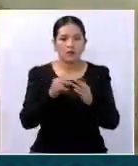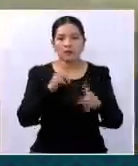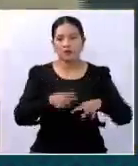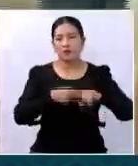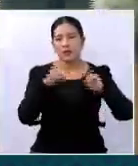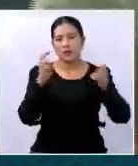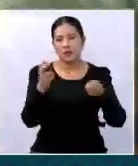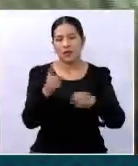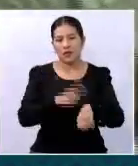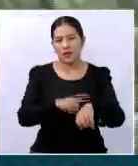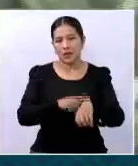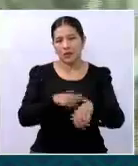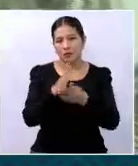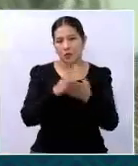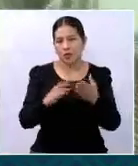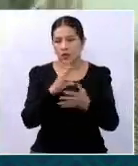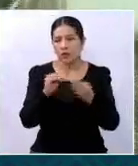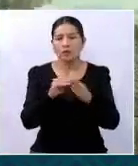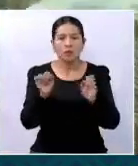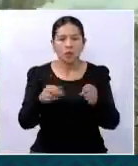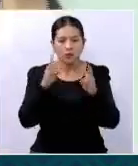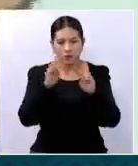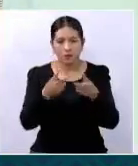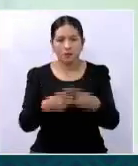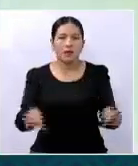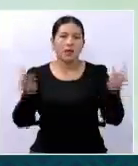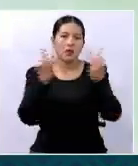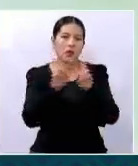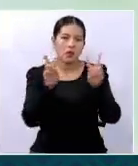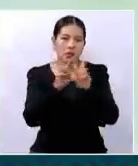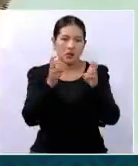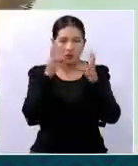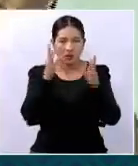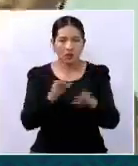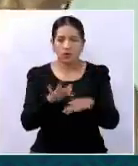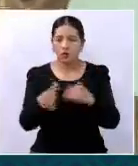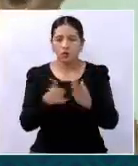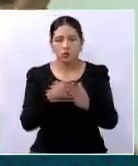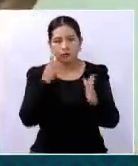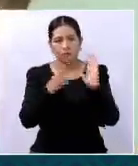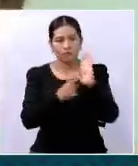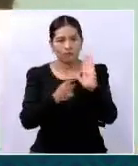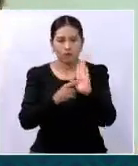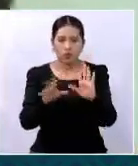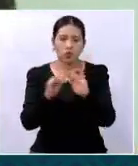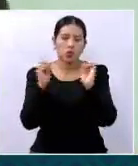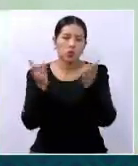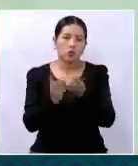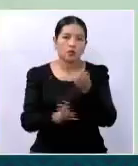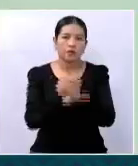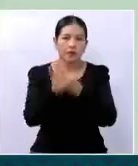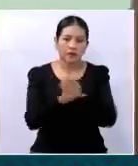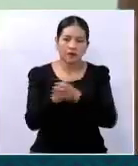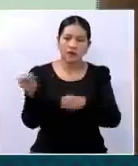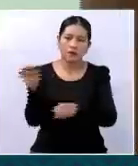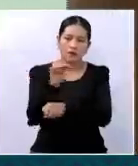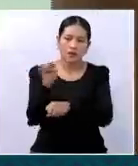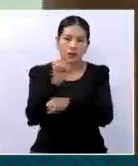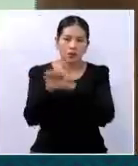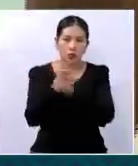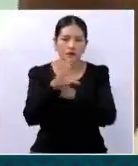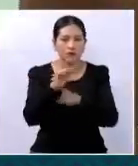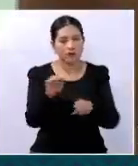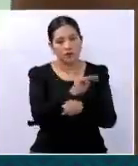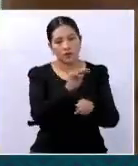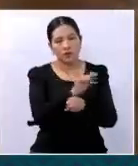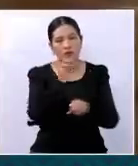cuarto intermedio para que se pueda valorar y considerar los argumentos expuestos por parte de la defensa, el Ministerio Público y Ministerio